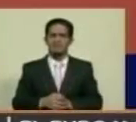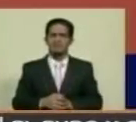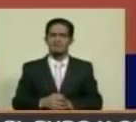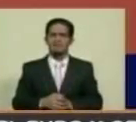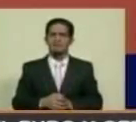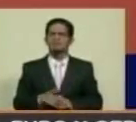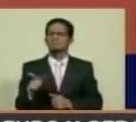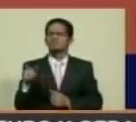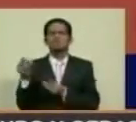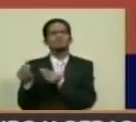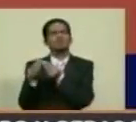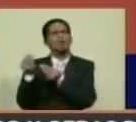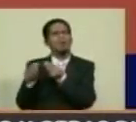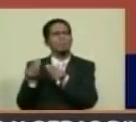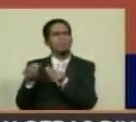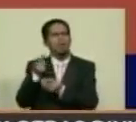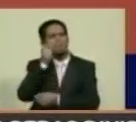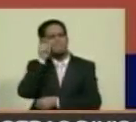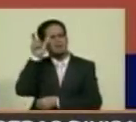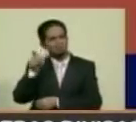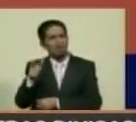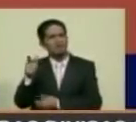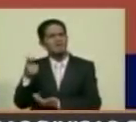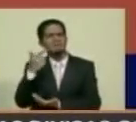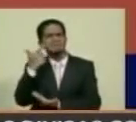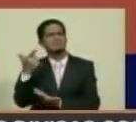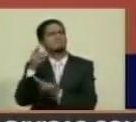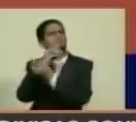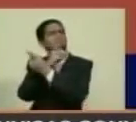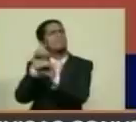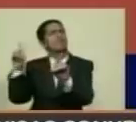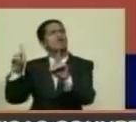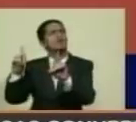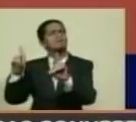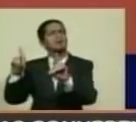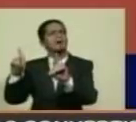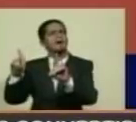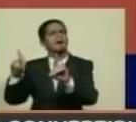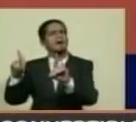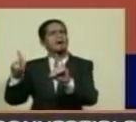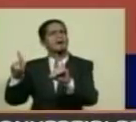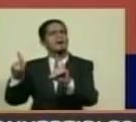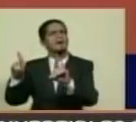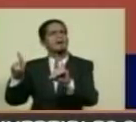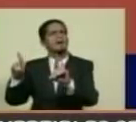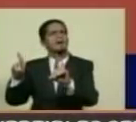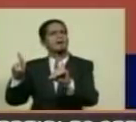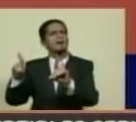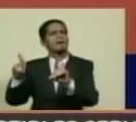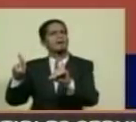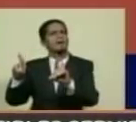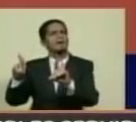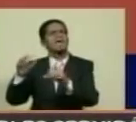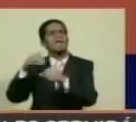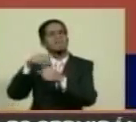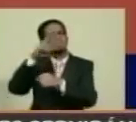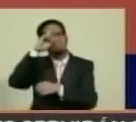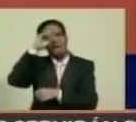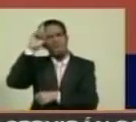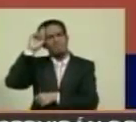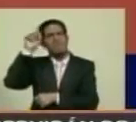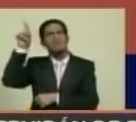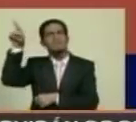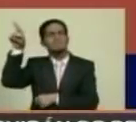¿Cómo es que un señor que se dice demócrata desde las botellas de vino de Ribera del Duero en Madrid, desde